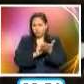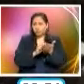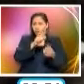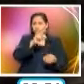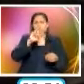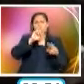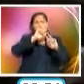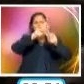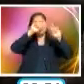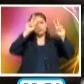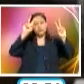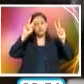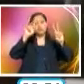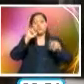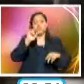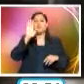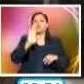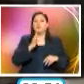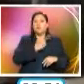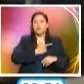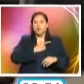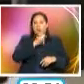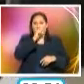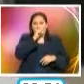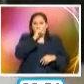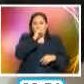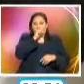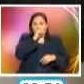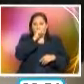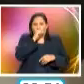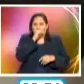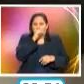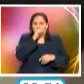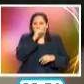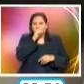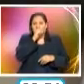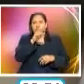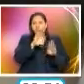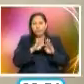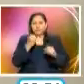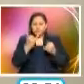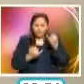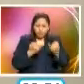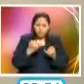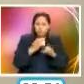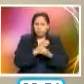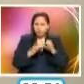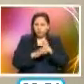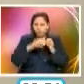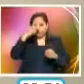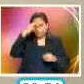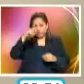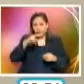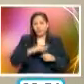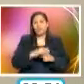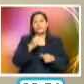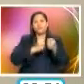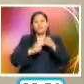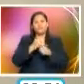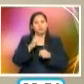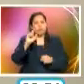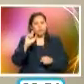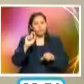visión, y se ve que le gusta además mucho sobre la tradición de juguetes y de objetos mexicanos, sobre todo del Así es. siglo